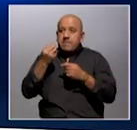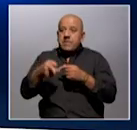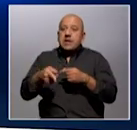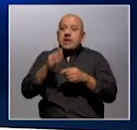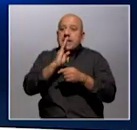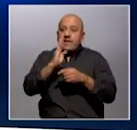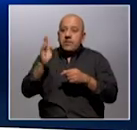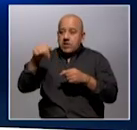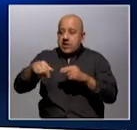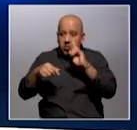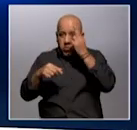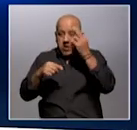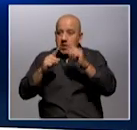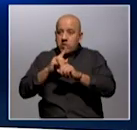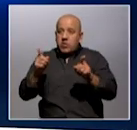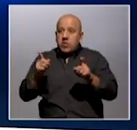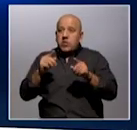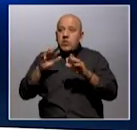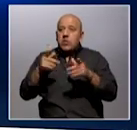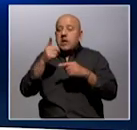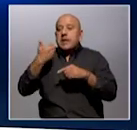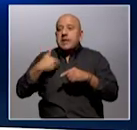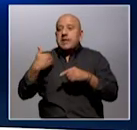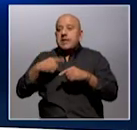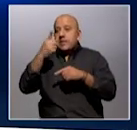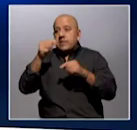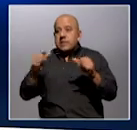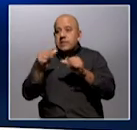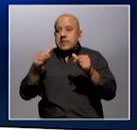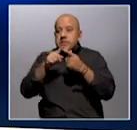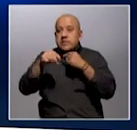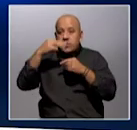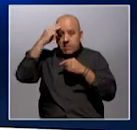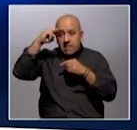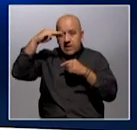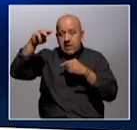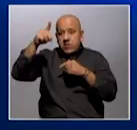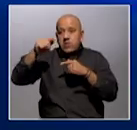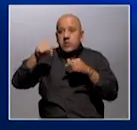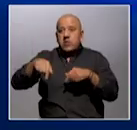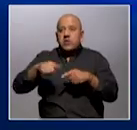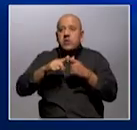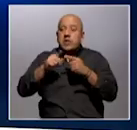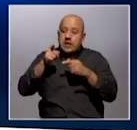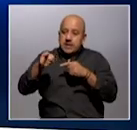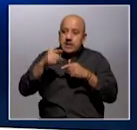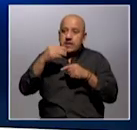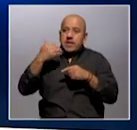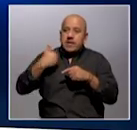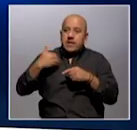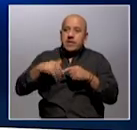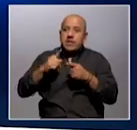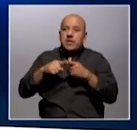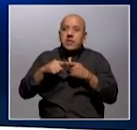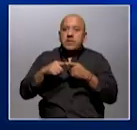nunca fue editado en uruguay este libro tiene edición la más cercana es argentina y está mexicana y tiene algunas madres tradiciones argentinas exacto tiene alguna también